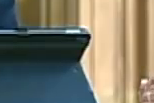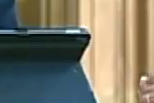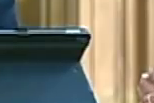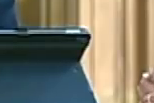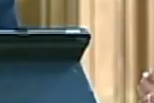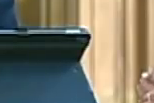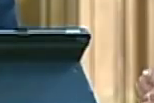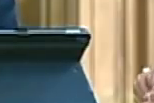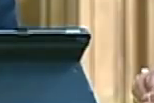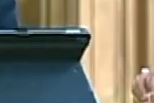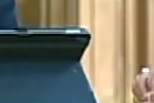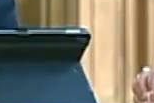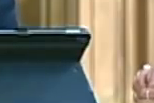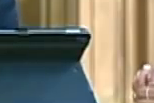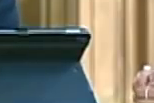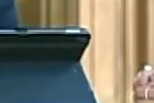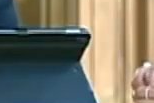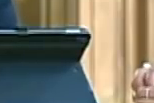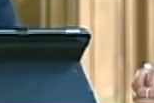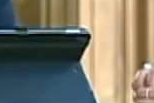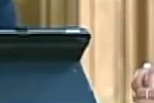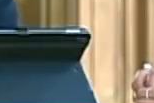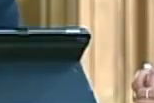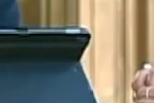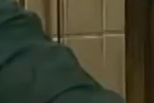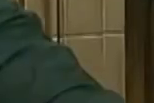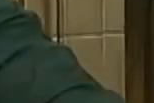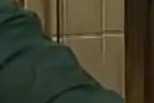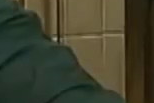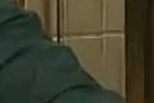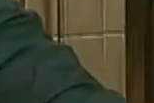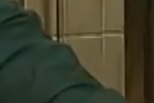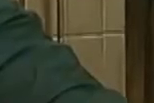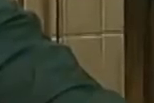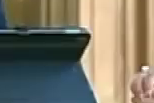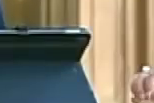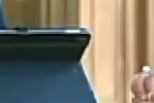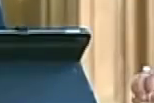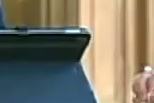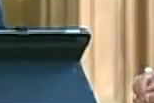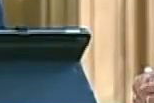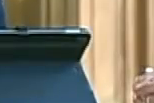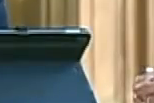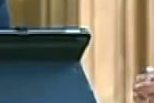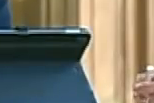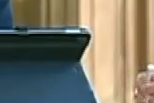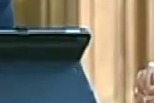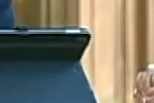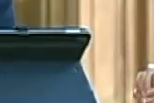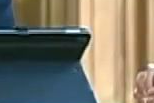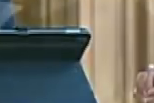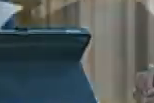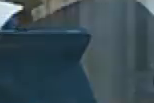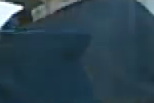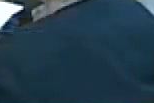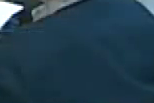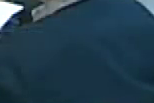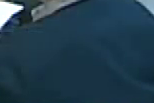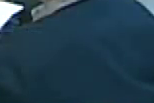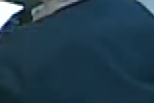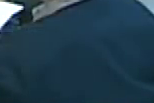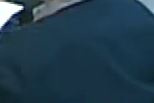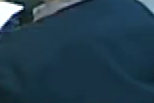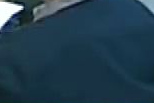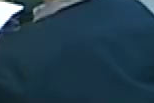de comunidad de vh gracias dios por todo este esfuerzo aquí está la comisión presidencial en pleno un compañero a